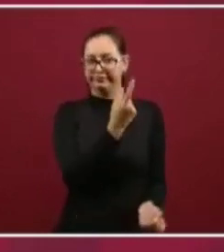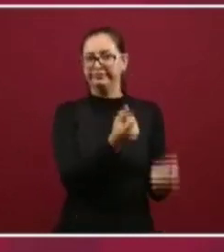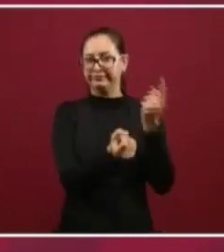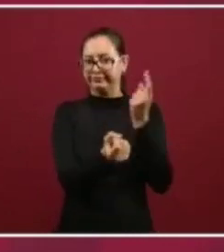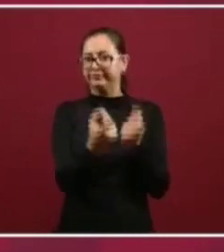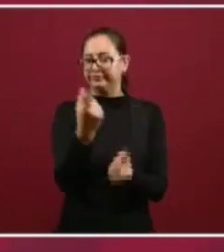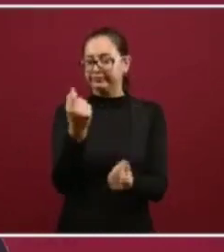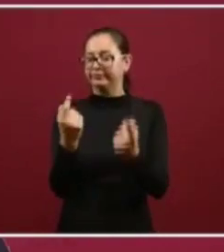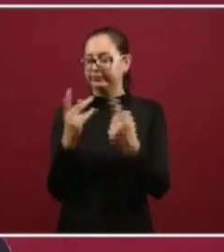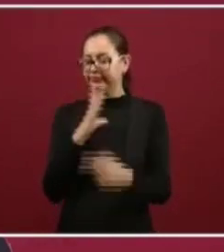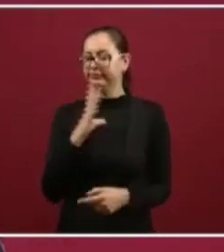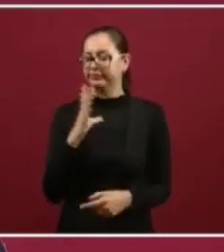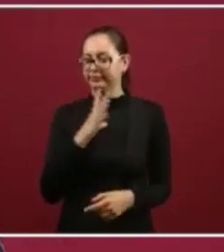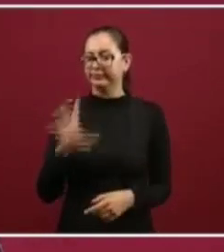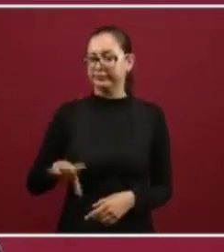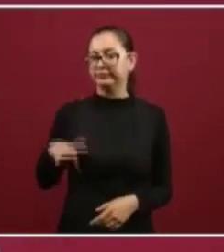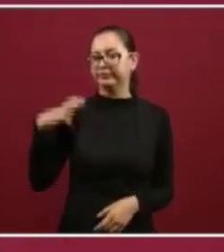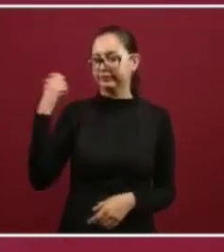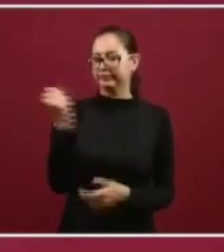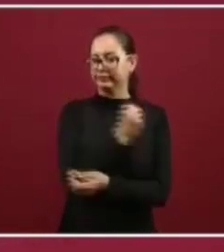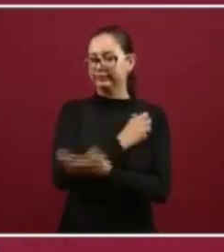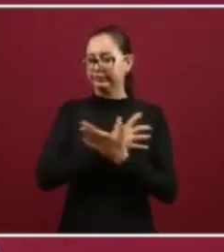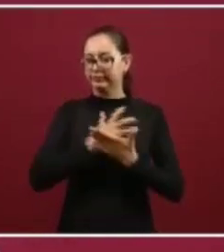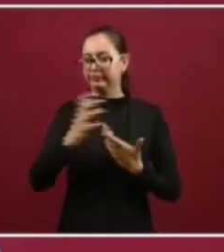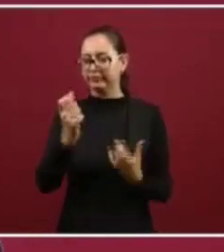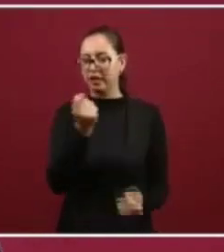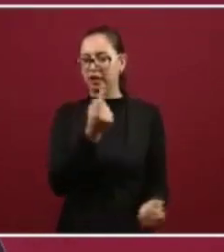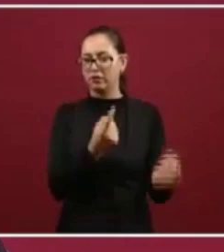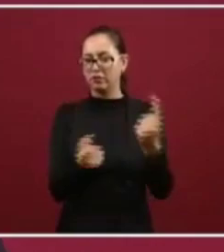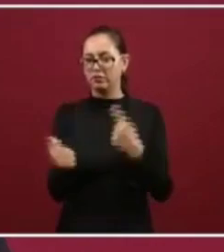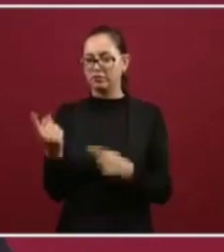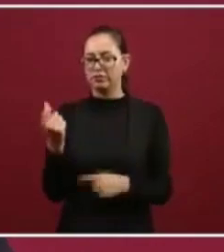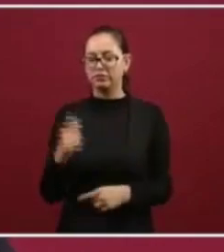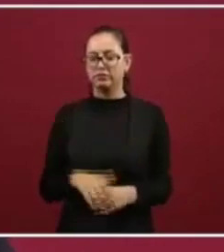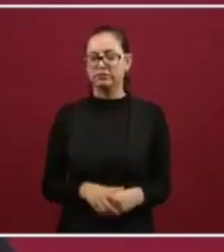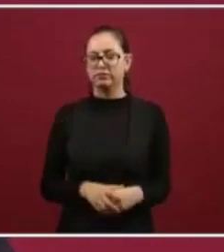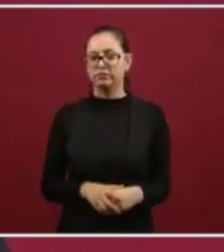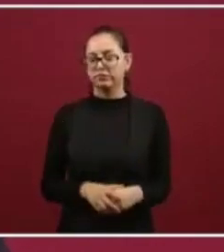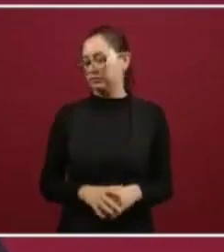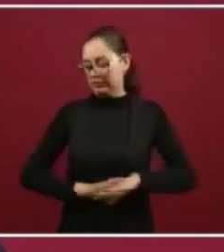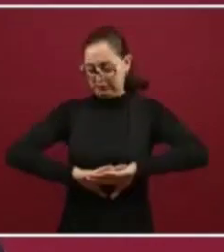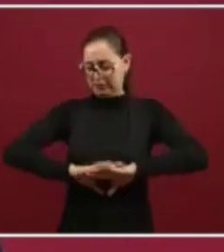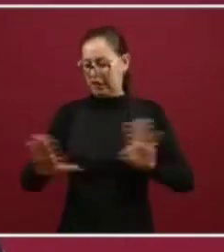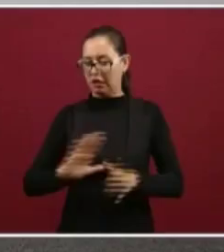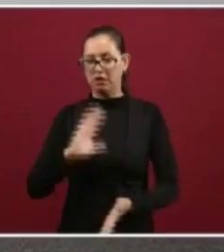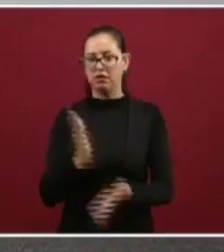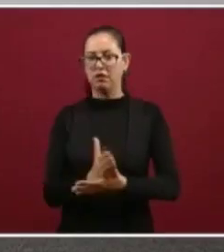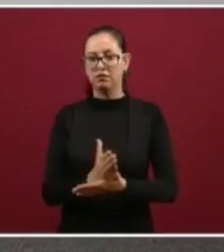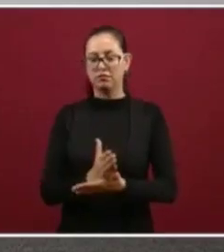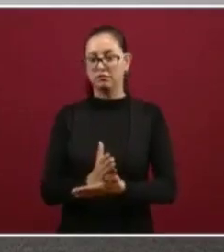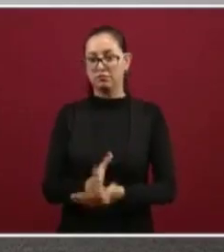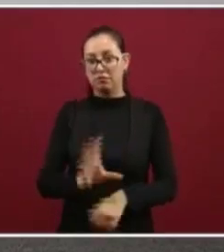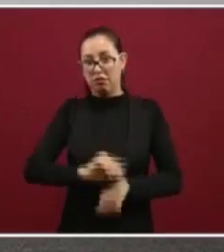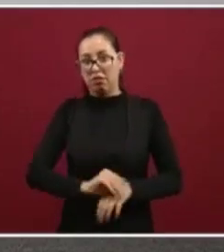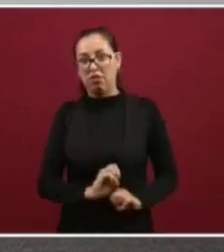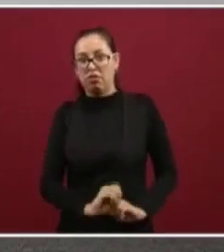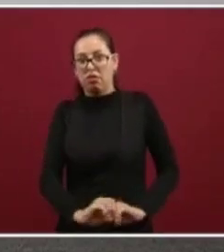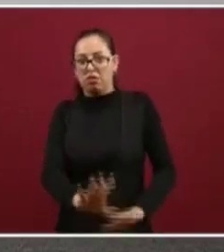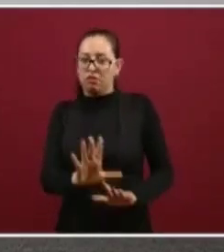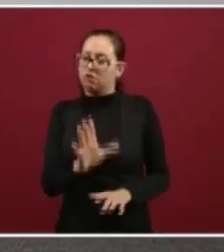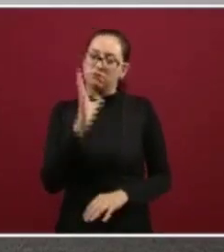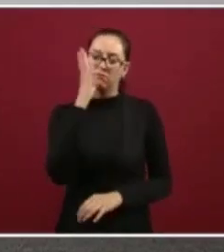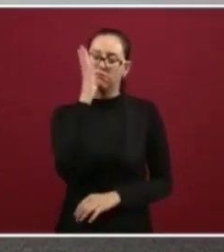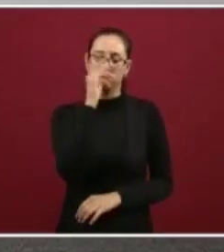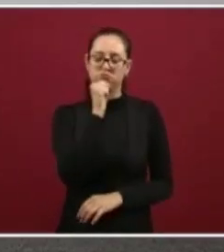estos excesos, abusos. Entonces ya no se puede permitir que